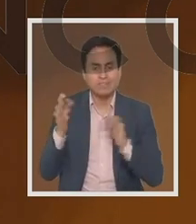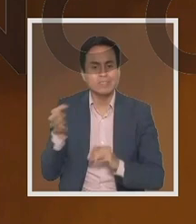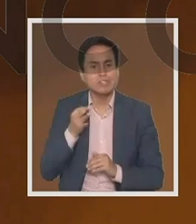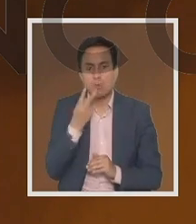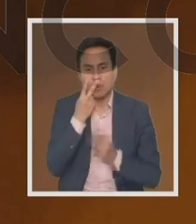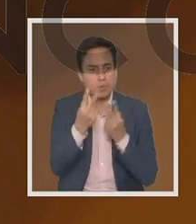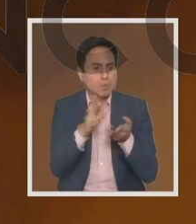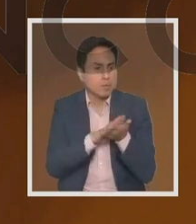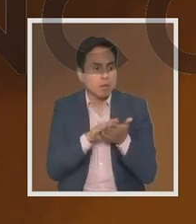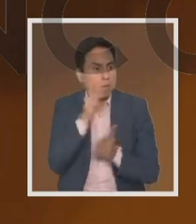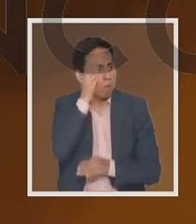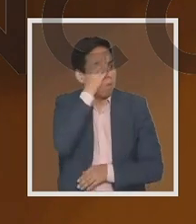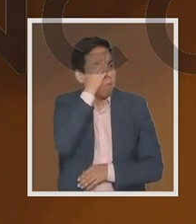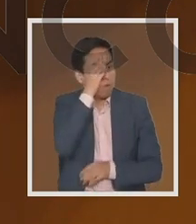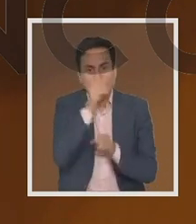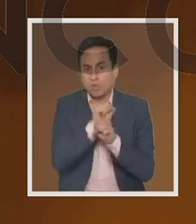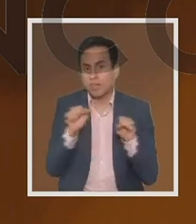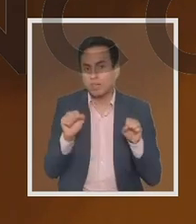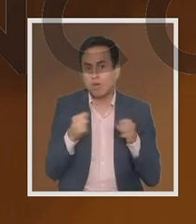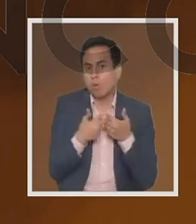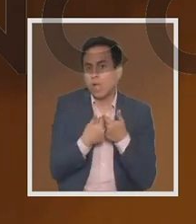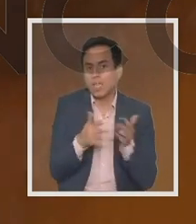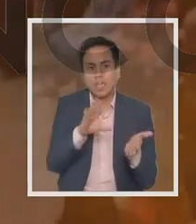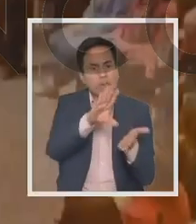No podemos mirar para el lado cuando